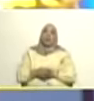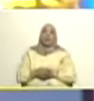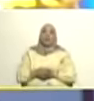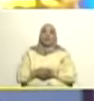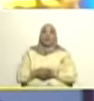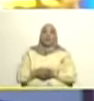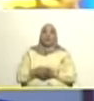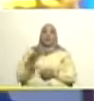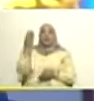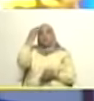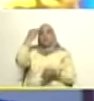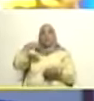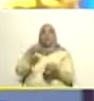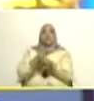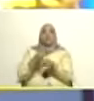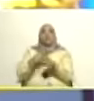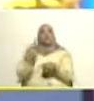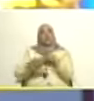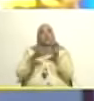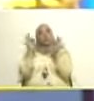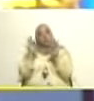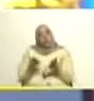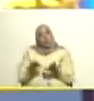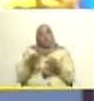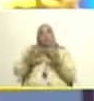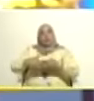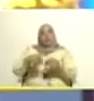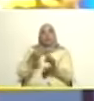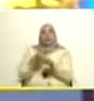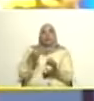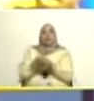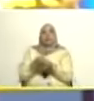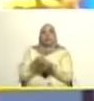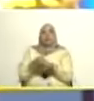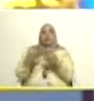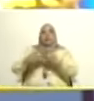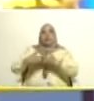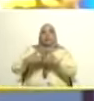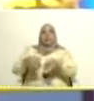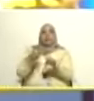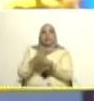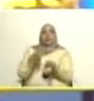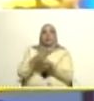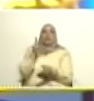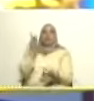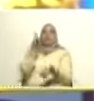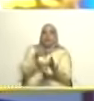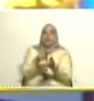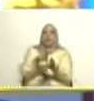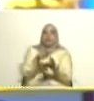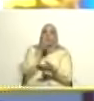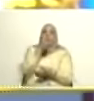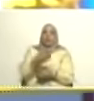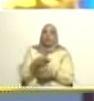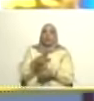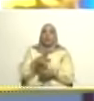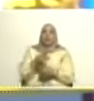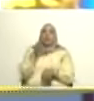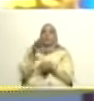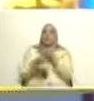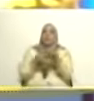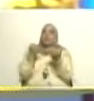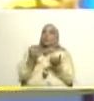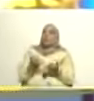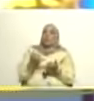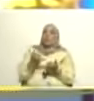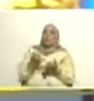pueda usted otorgar este derecho minero a la empresa Bauxilum, que es la empresa que explota la bauxita y es que y nace el